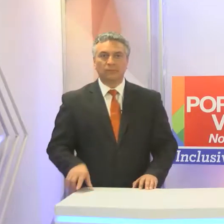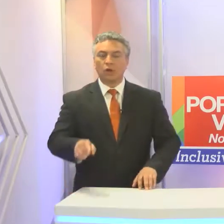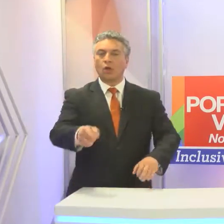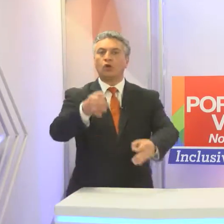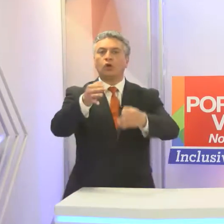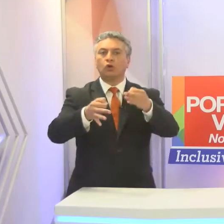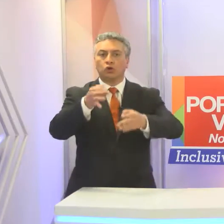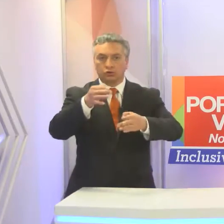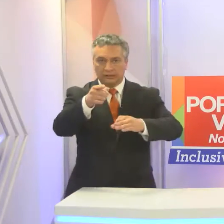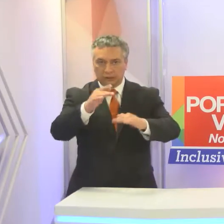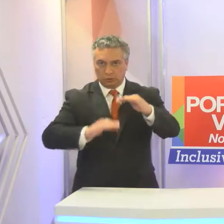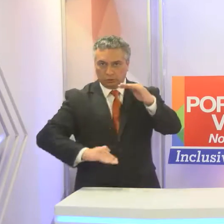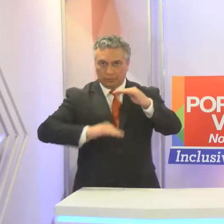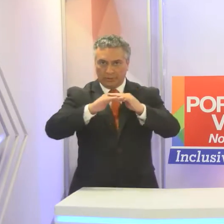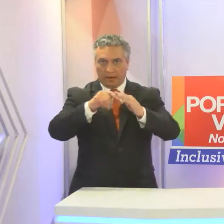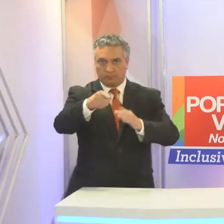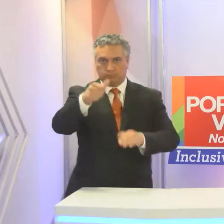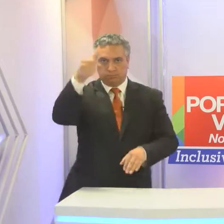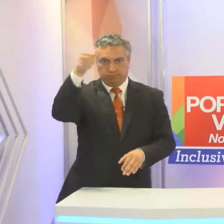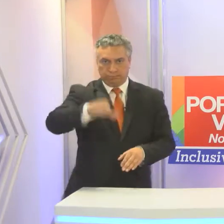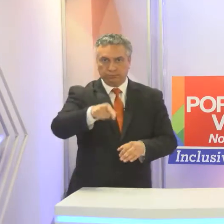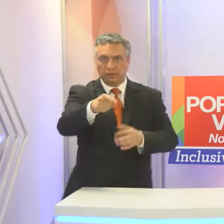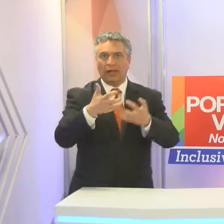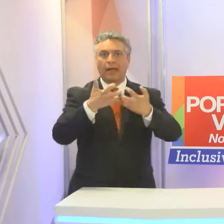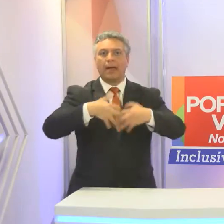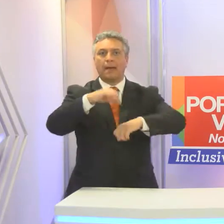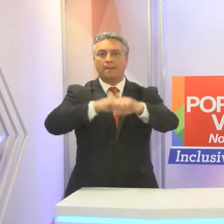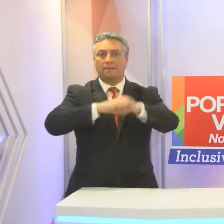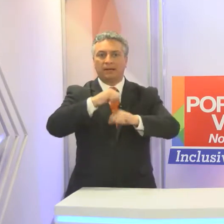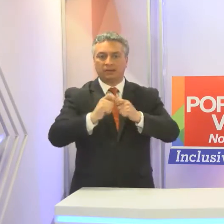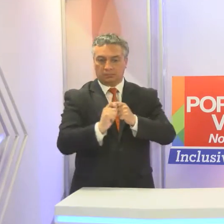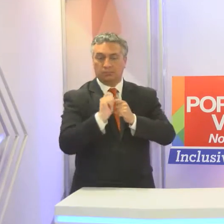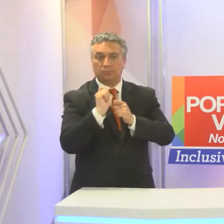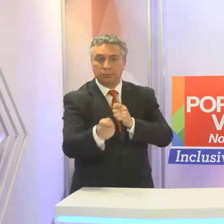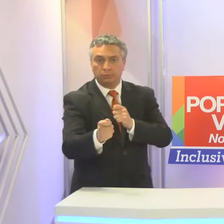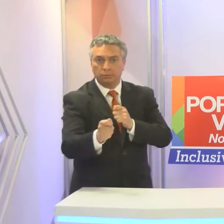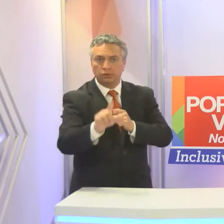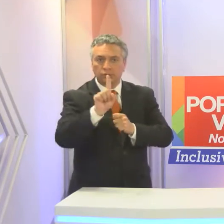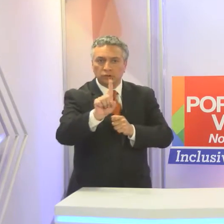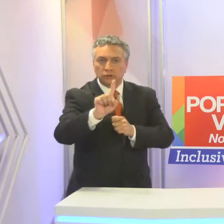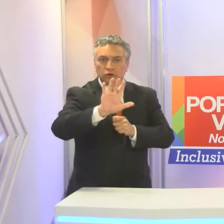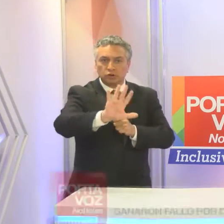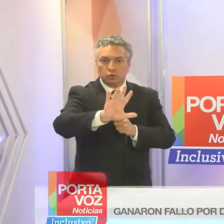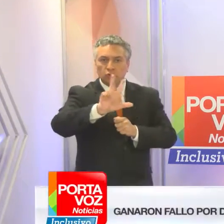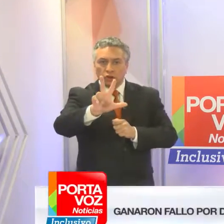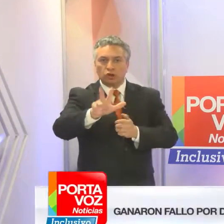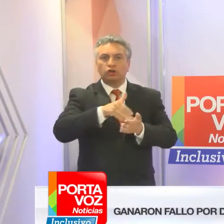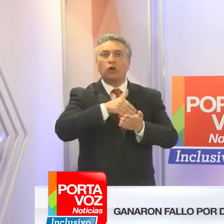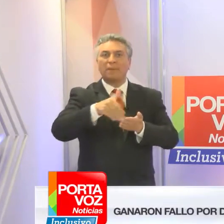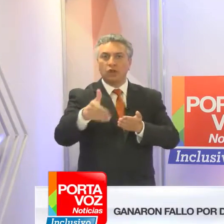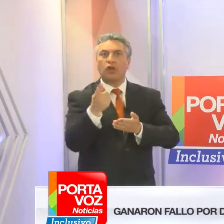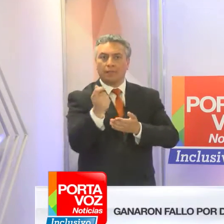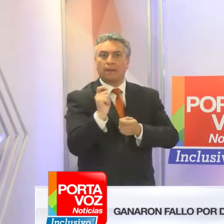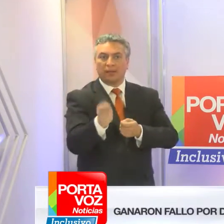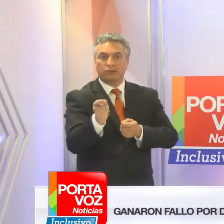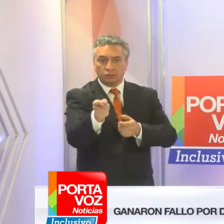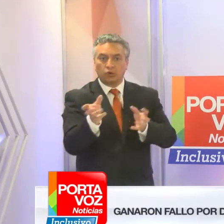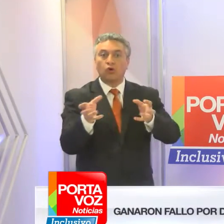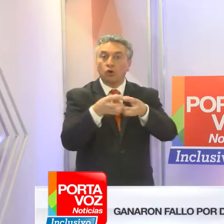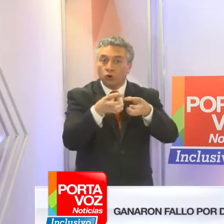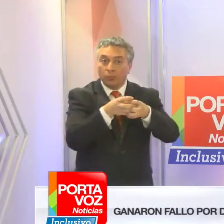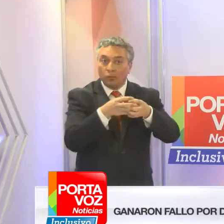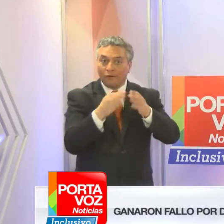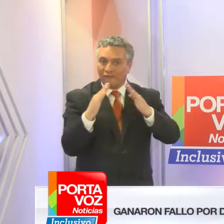La Corte Suprema condenó a una empresa a pagar una indemnización de 158 millones de pesos a un grupo de